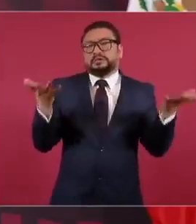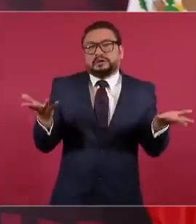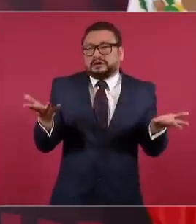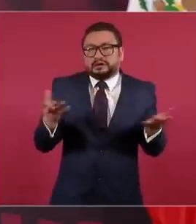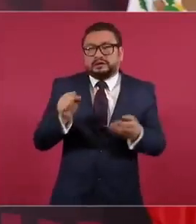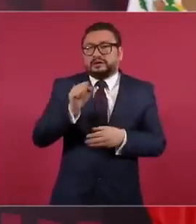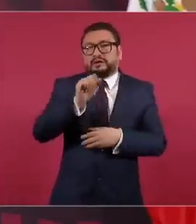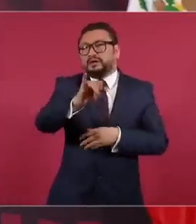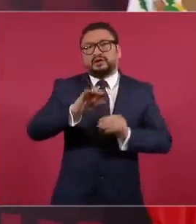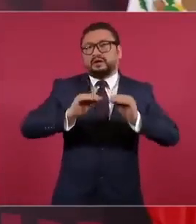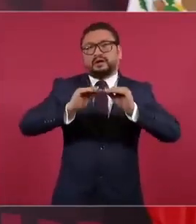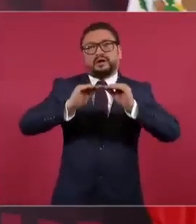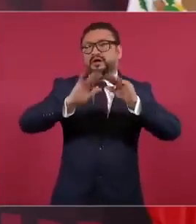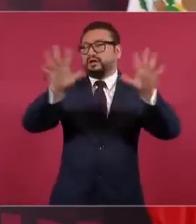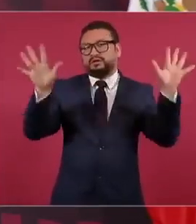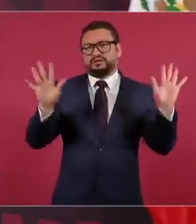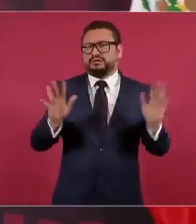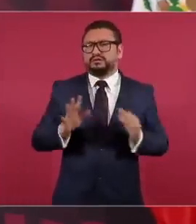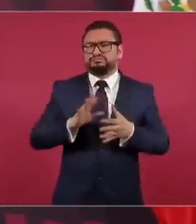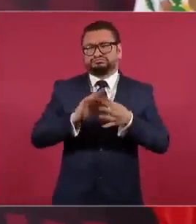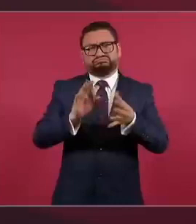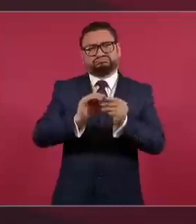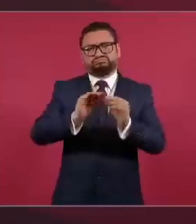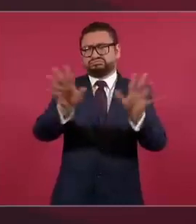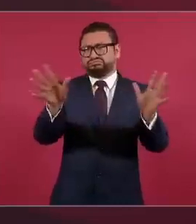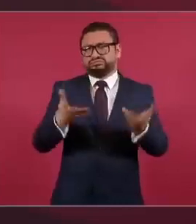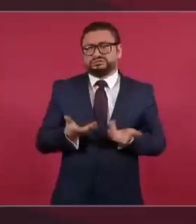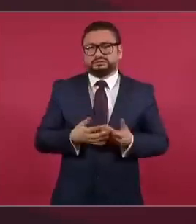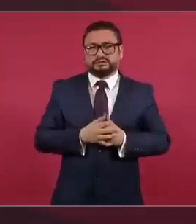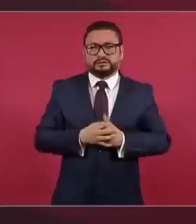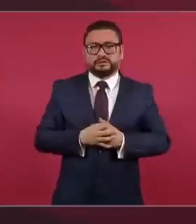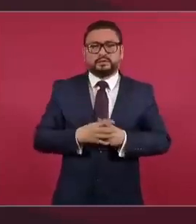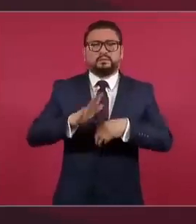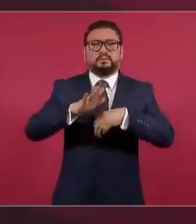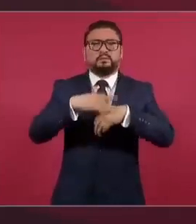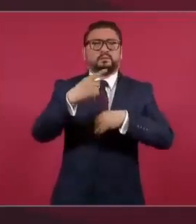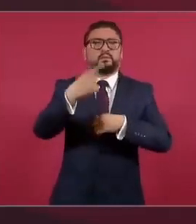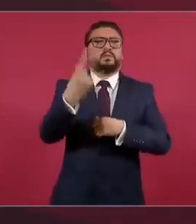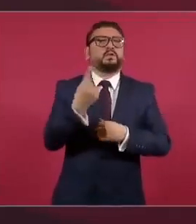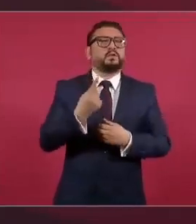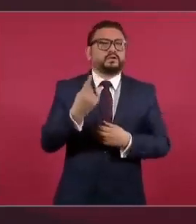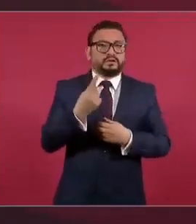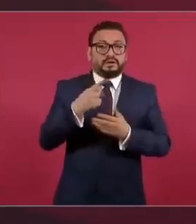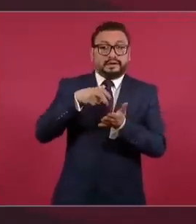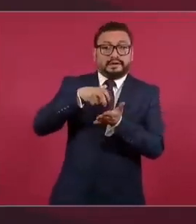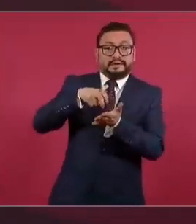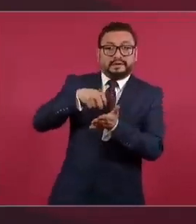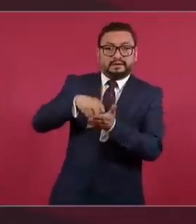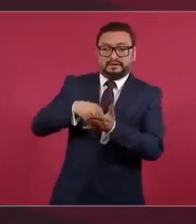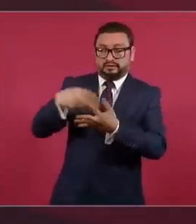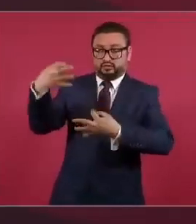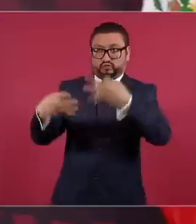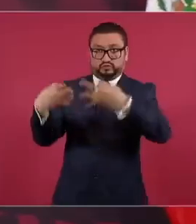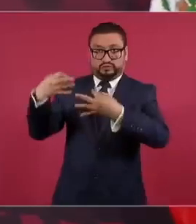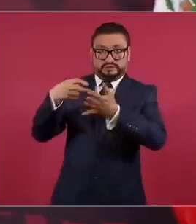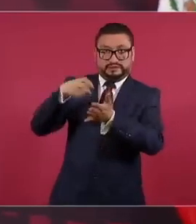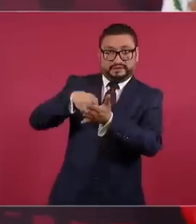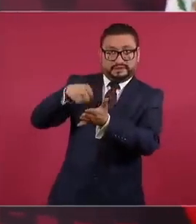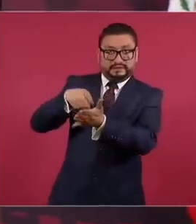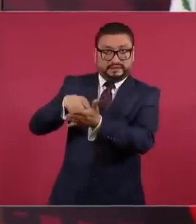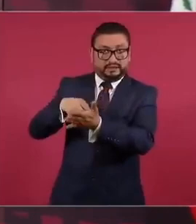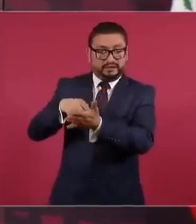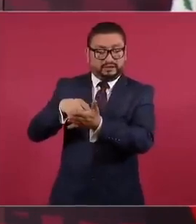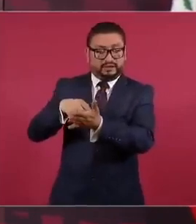claro que sí, con toda transparencia, porque no se puede reformar el Poder Judicial